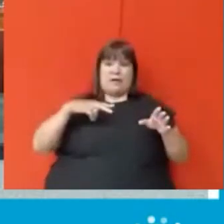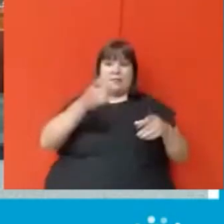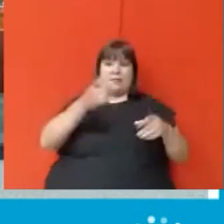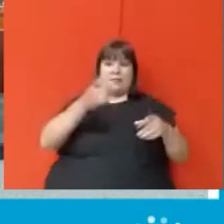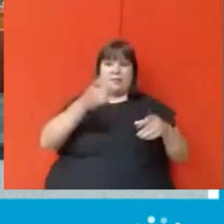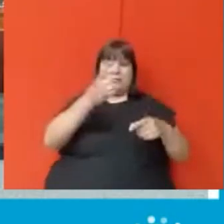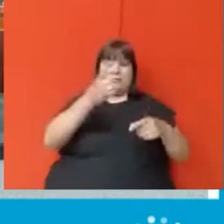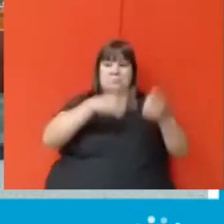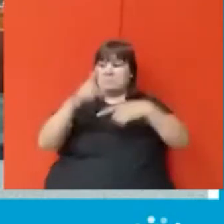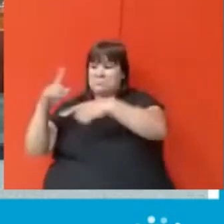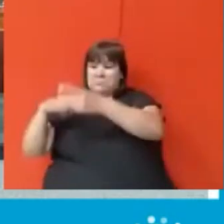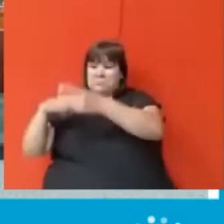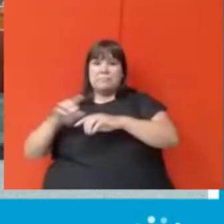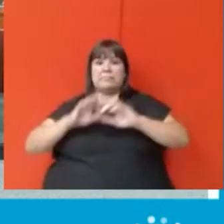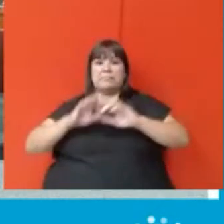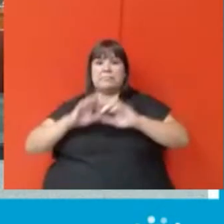en cama,